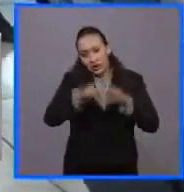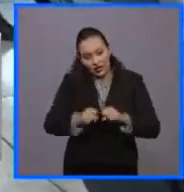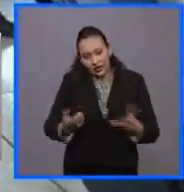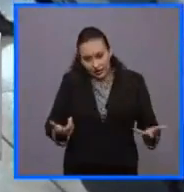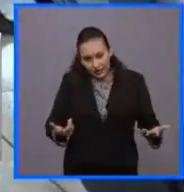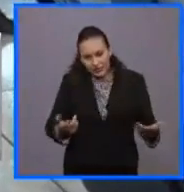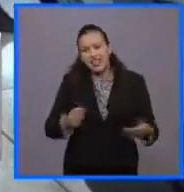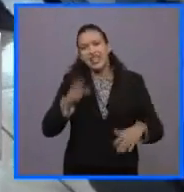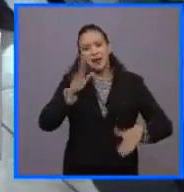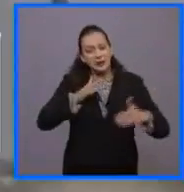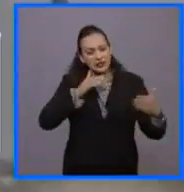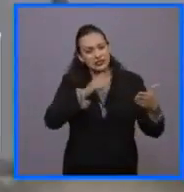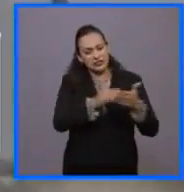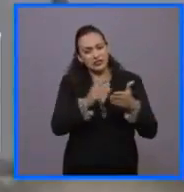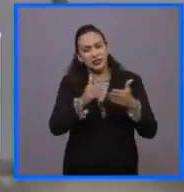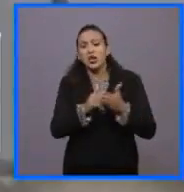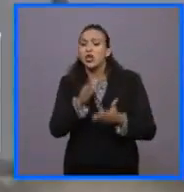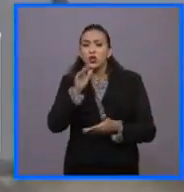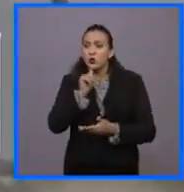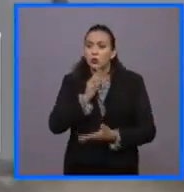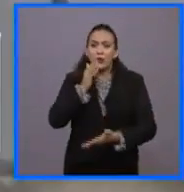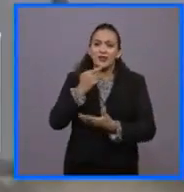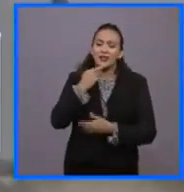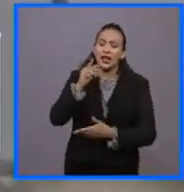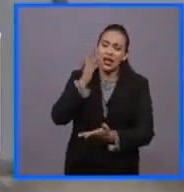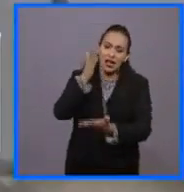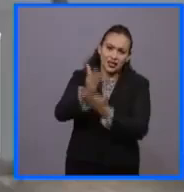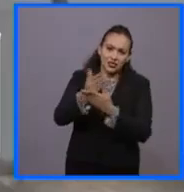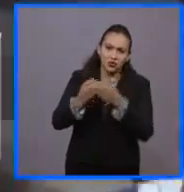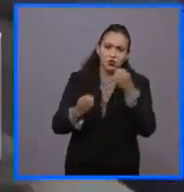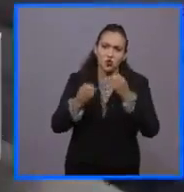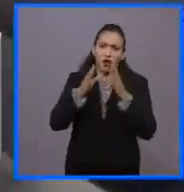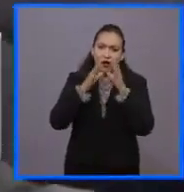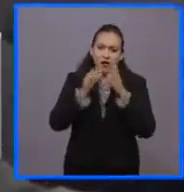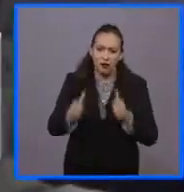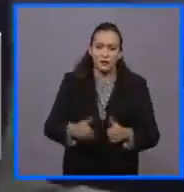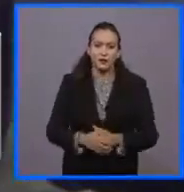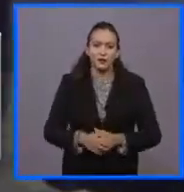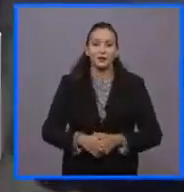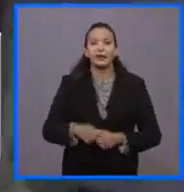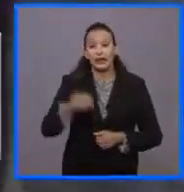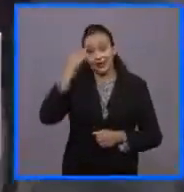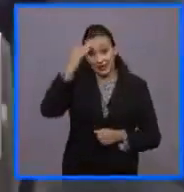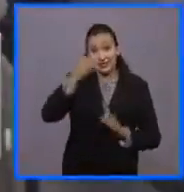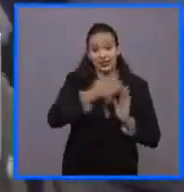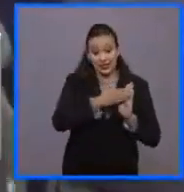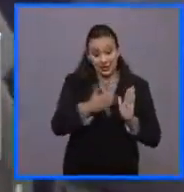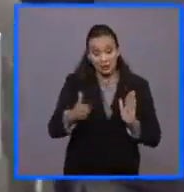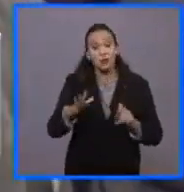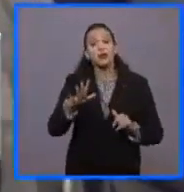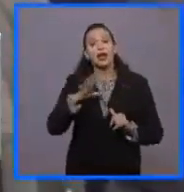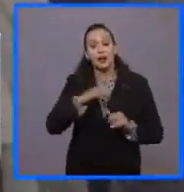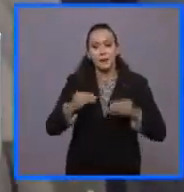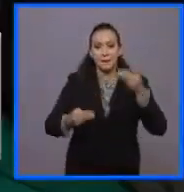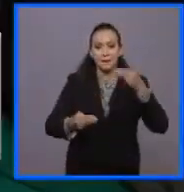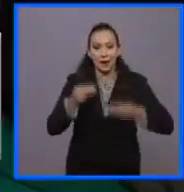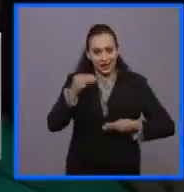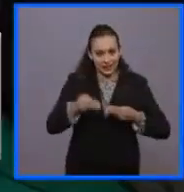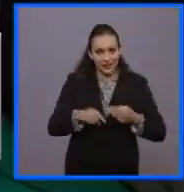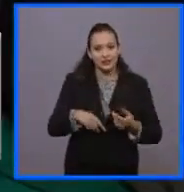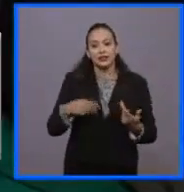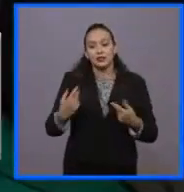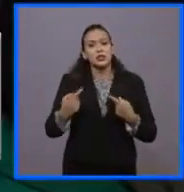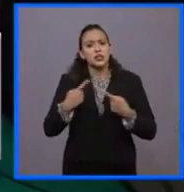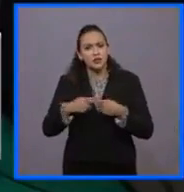tienen dificultades para acudir a las sedes de los tribunales unitarios. Durante estas jornadas, las y los magistrados, así como personal